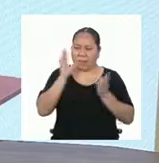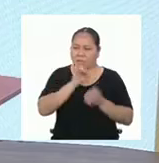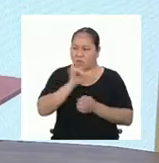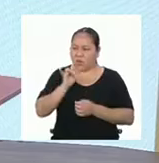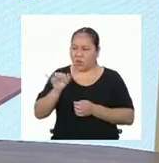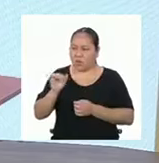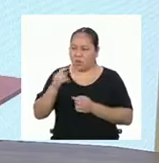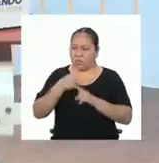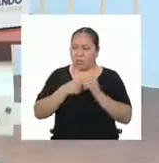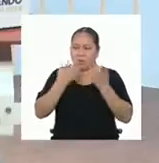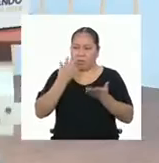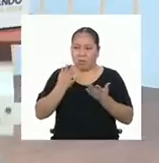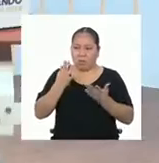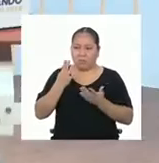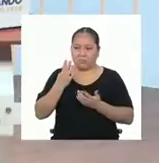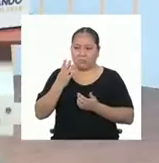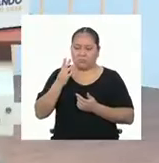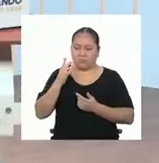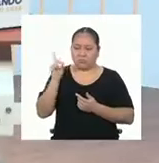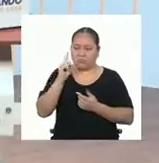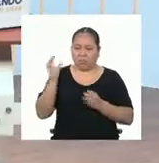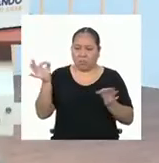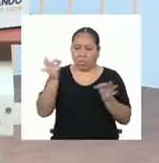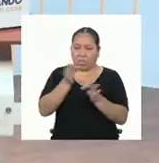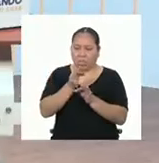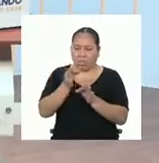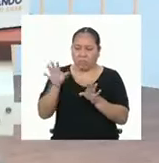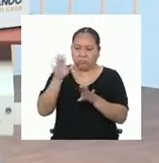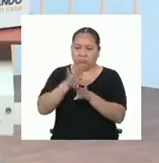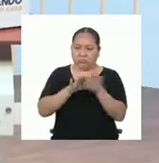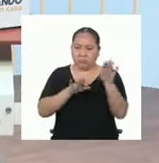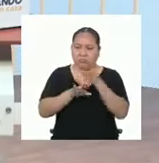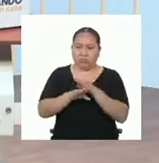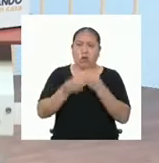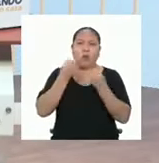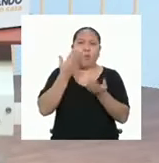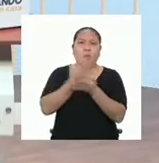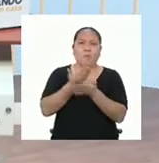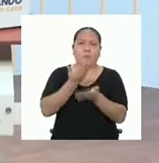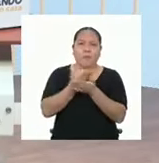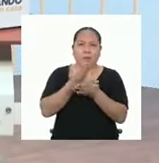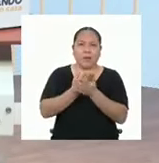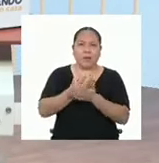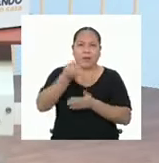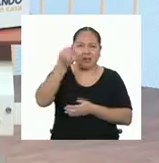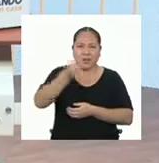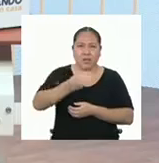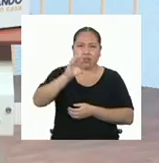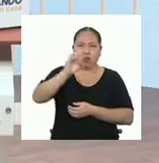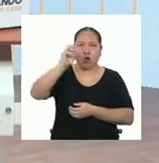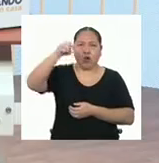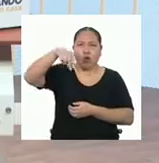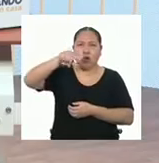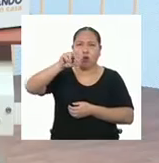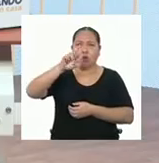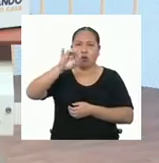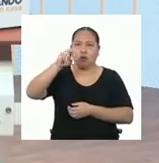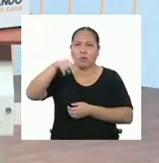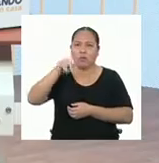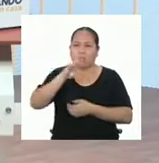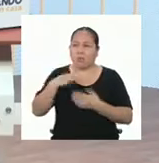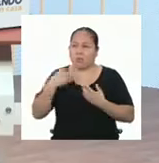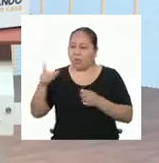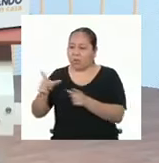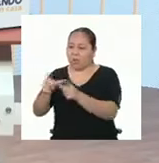apariencias engañan ¿Cómo puedo hacer entonces para comprobar si son congruentes o no? No puedo estar poniendo un